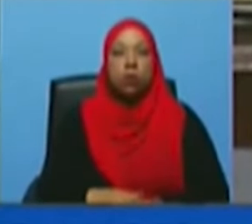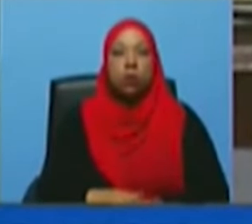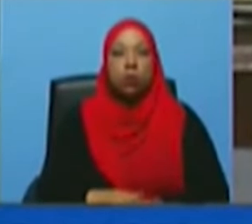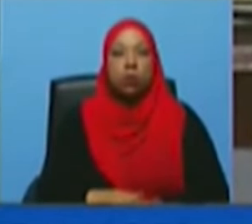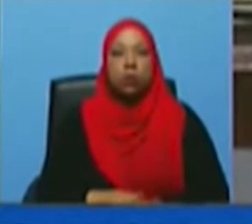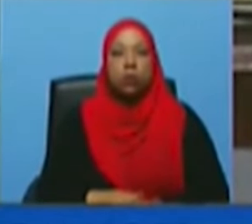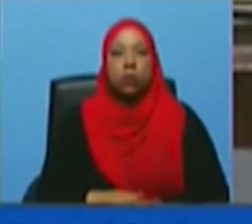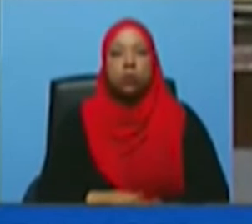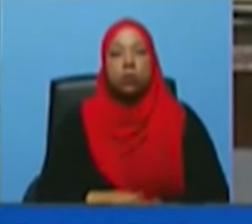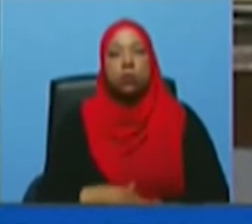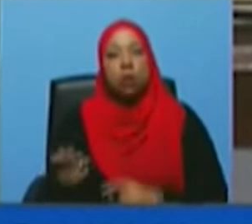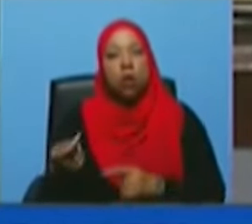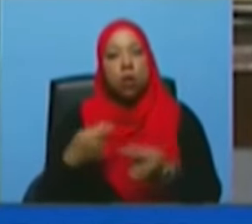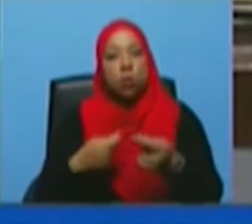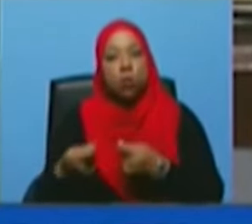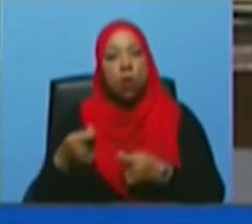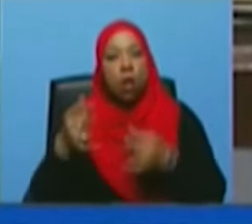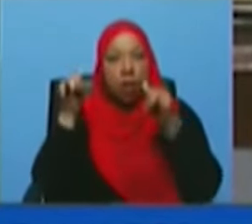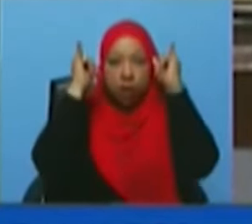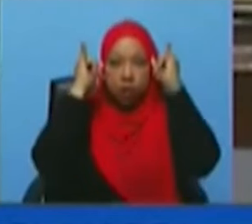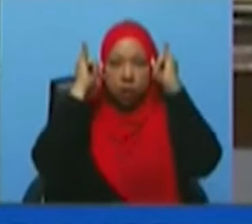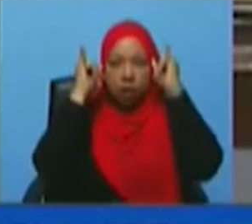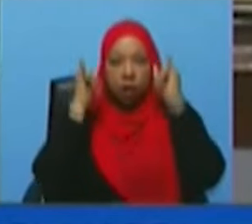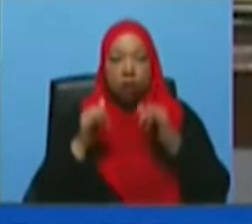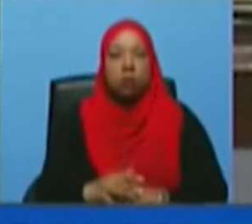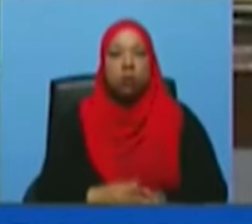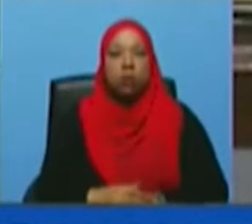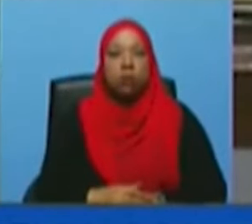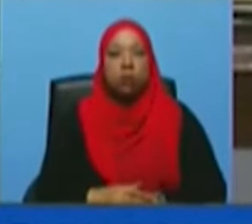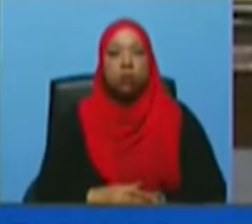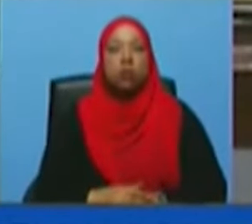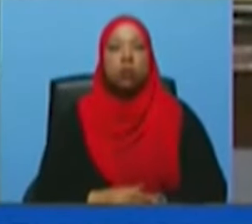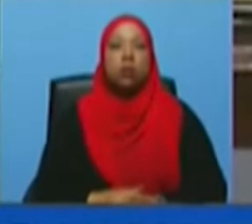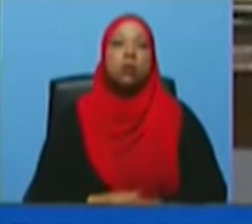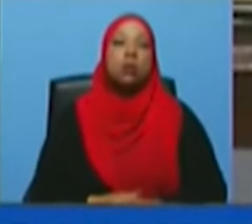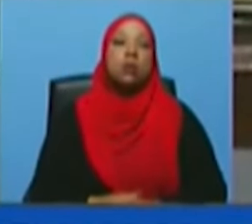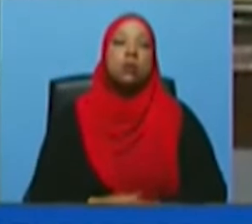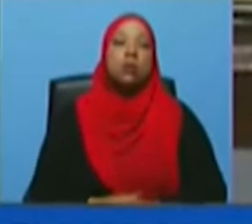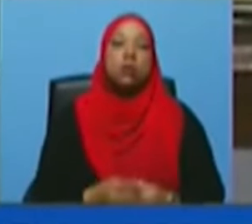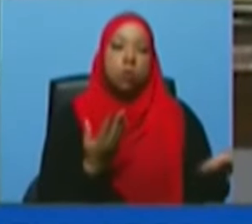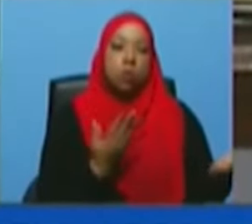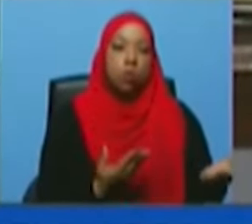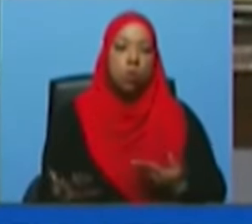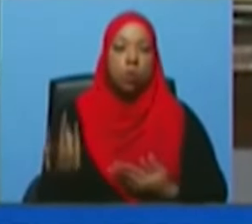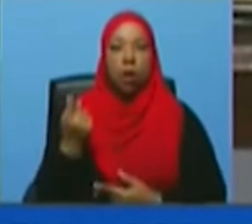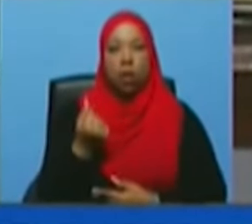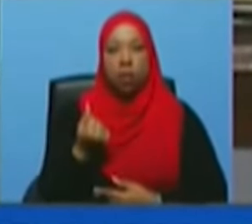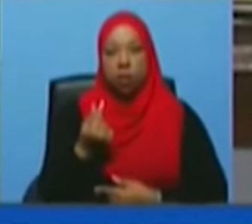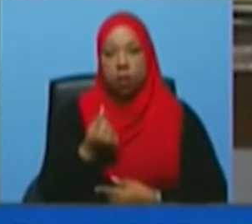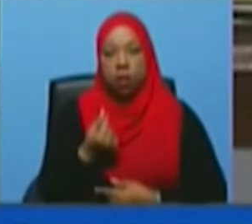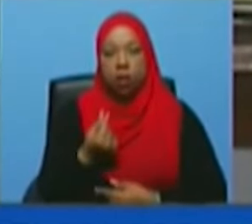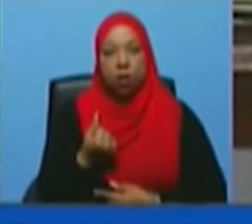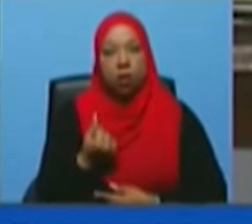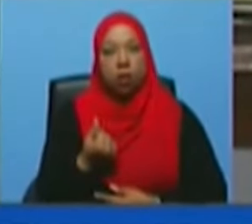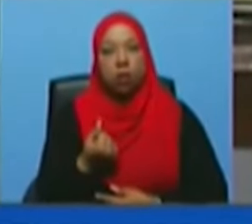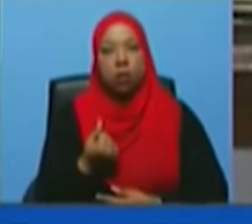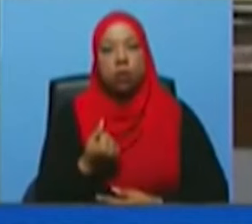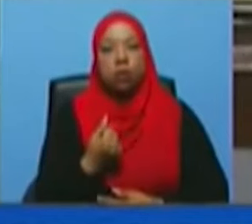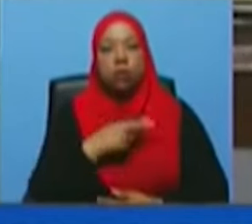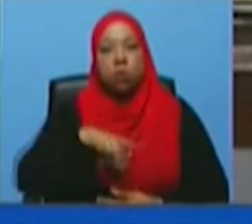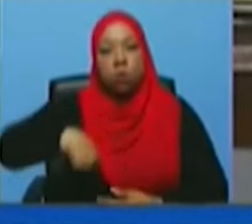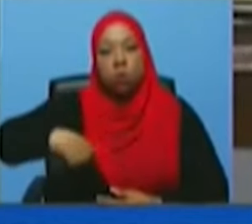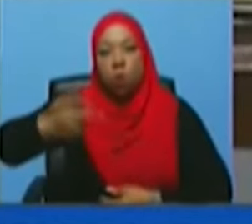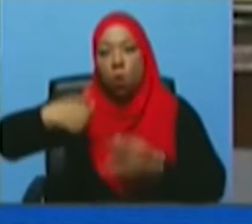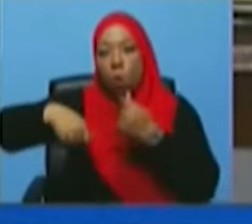que cayó en la tentación del y recibió su dinero con